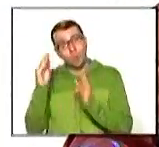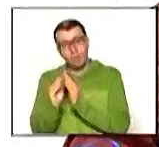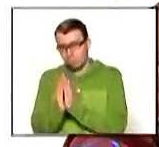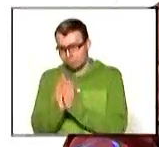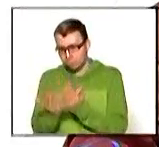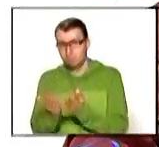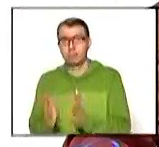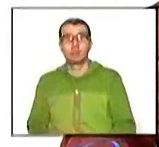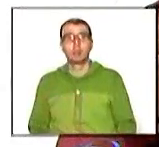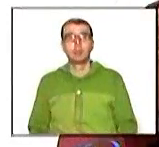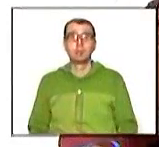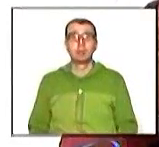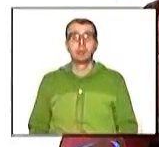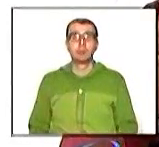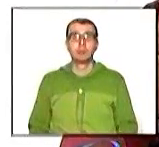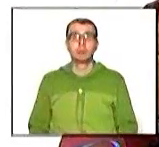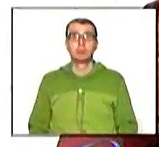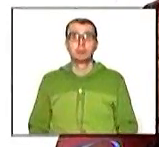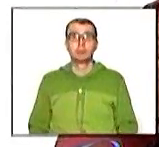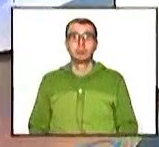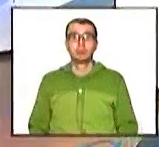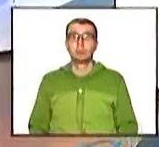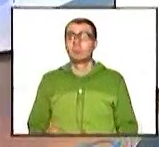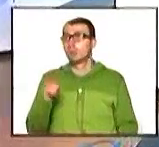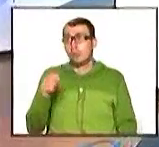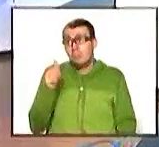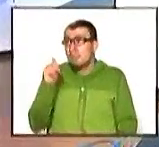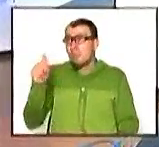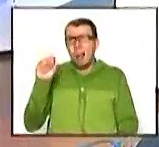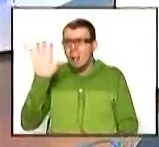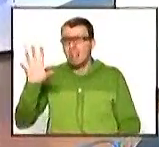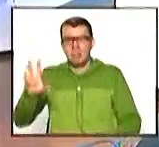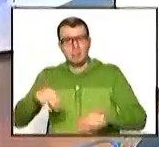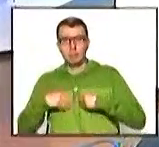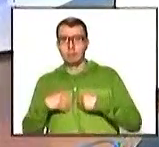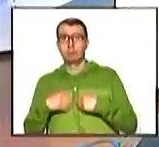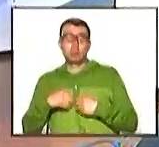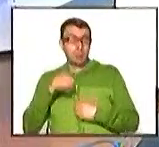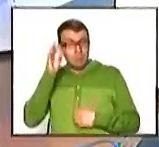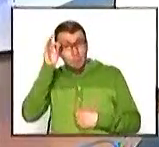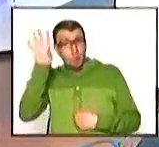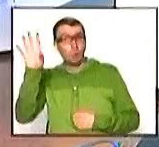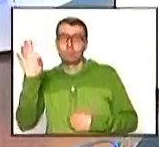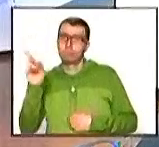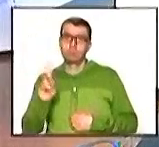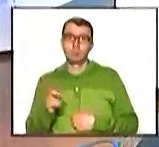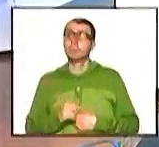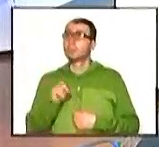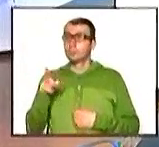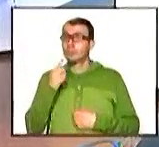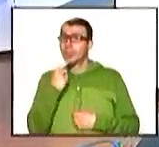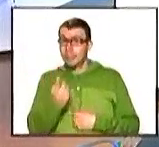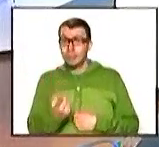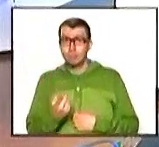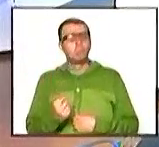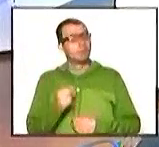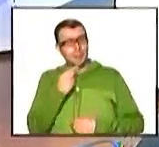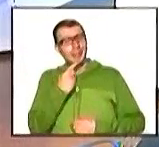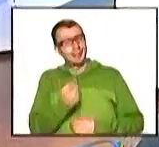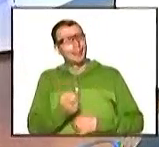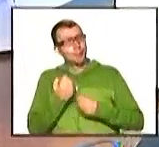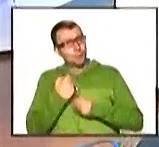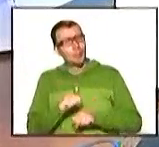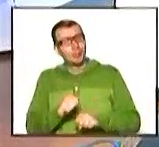tome nada personal, no suponga, cuando vaya a decir algo... dígalo de la mejor